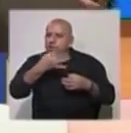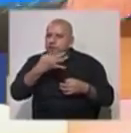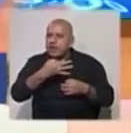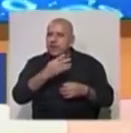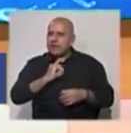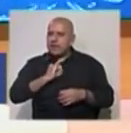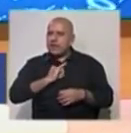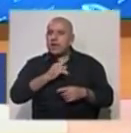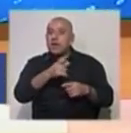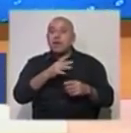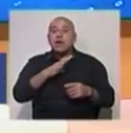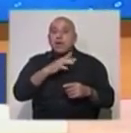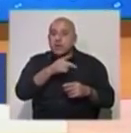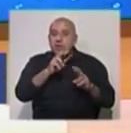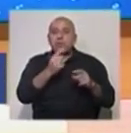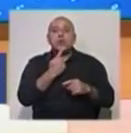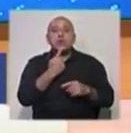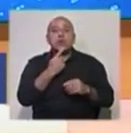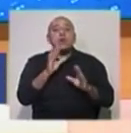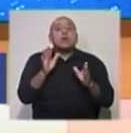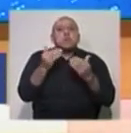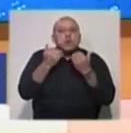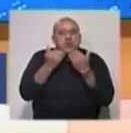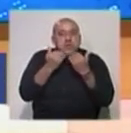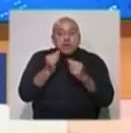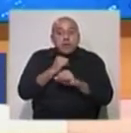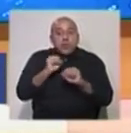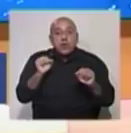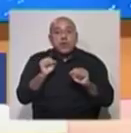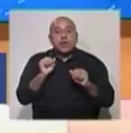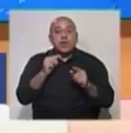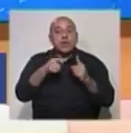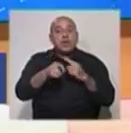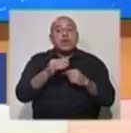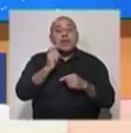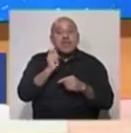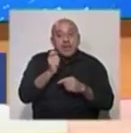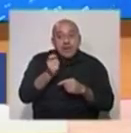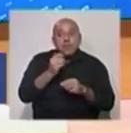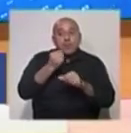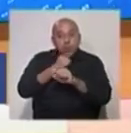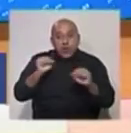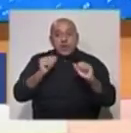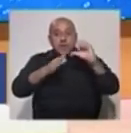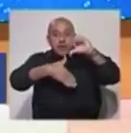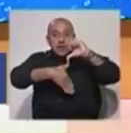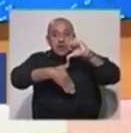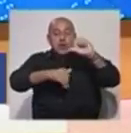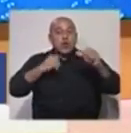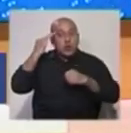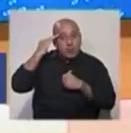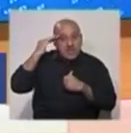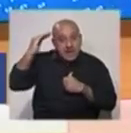el campo abierto para una caja de Pandora. ¿Quiénes ocupan esa caja de Pandora tradicionalmente en América Latina? El